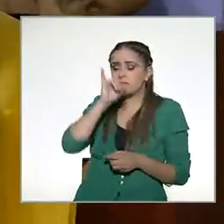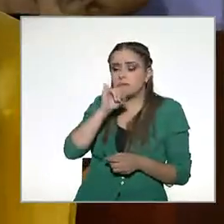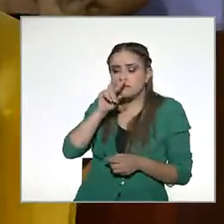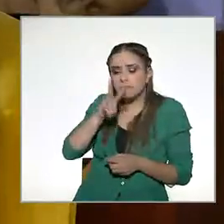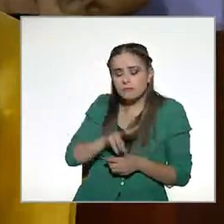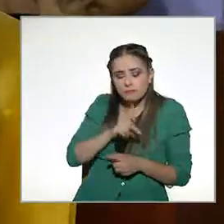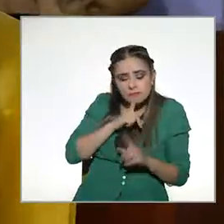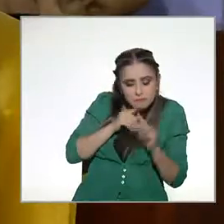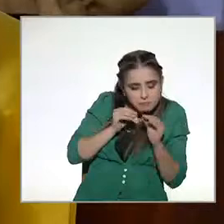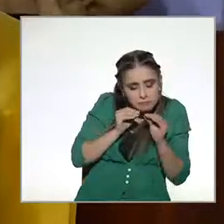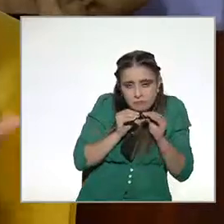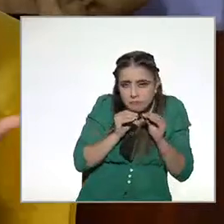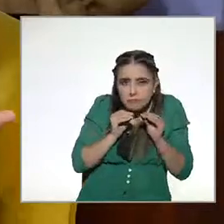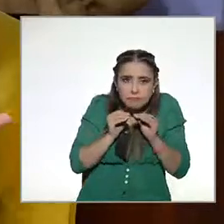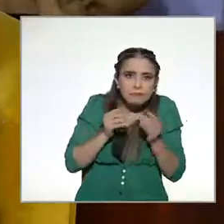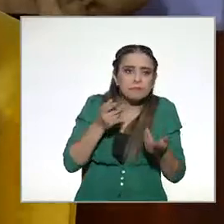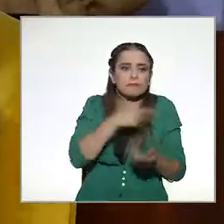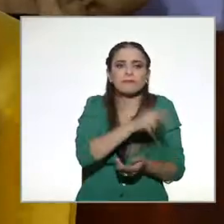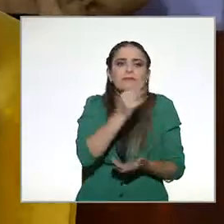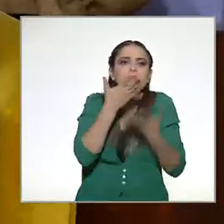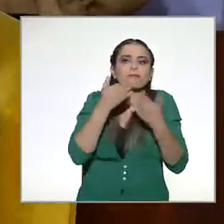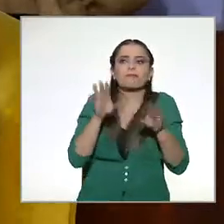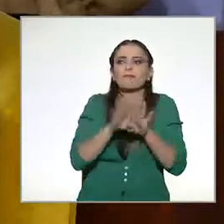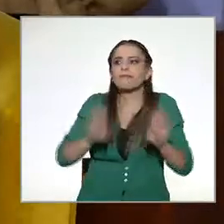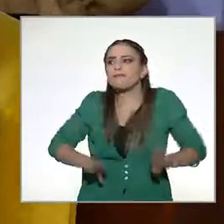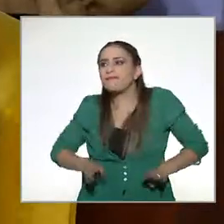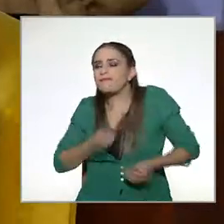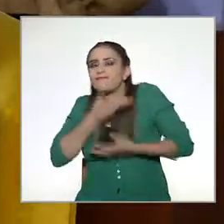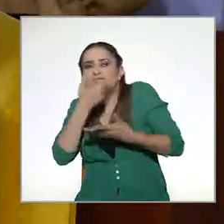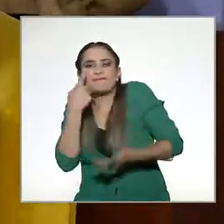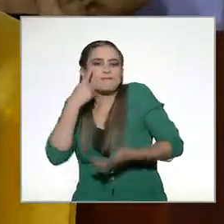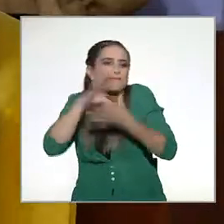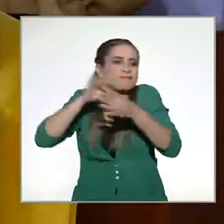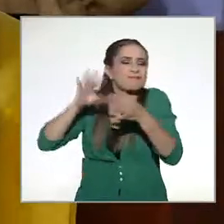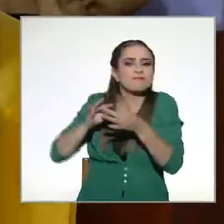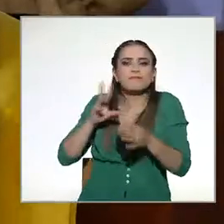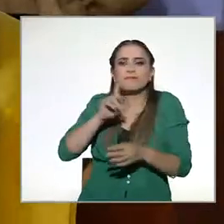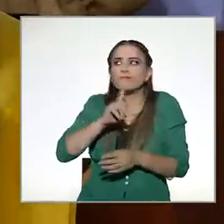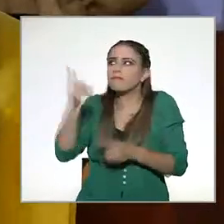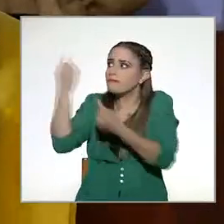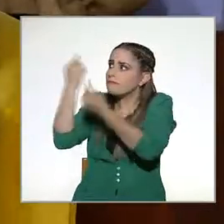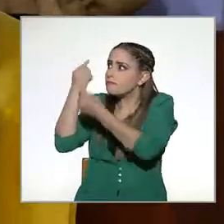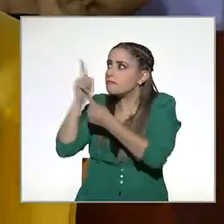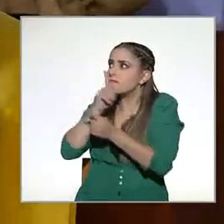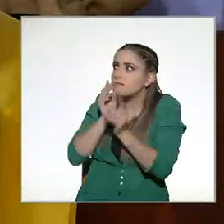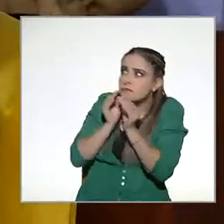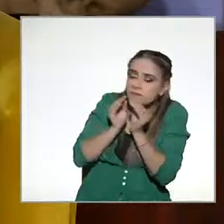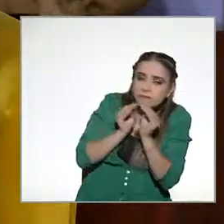se les permite explorar las diferentes partes de su personalidad. Y sobre esto nos habla Nina Martín. Vamos a verla.